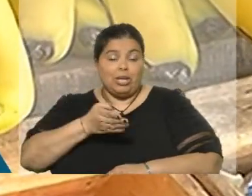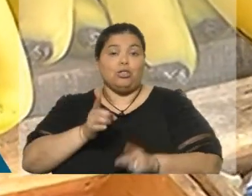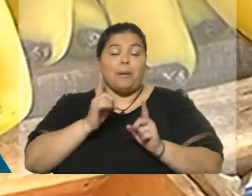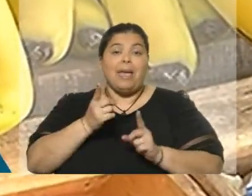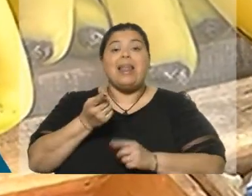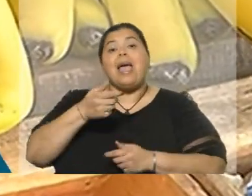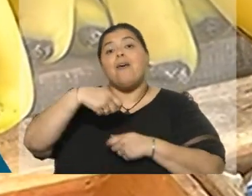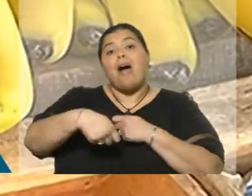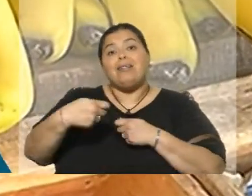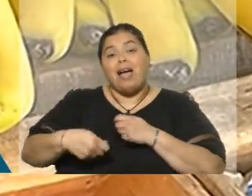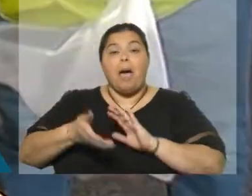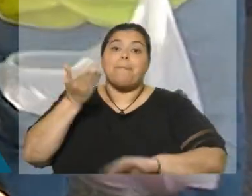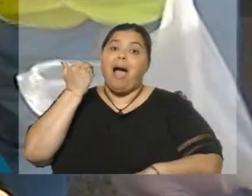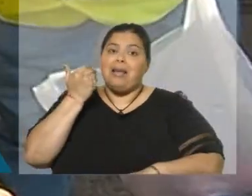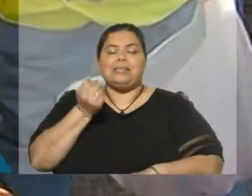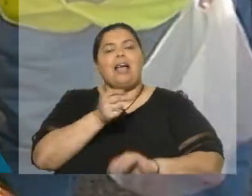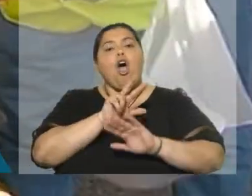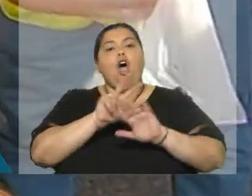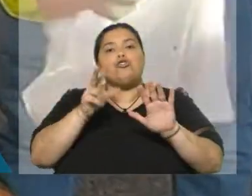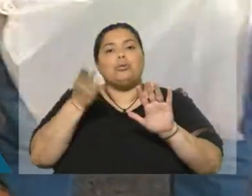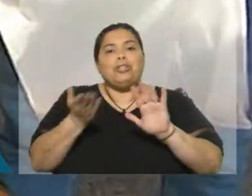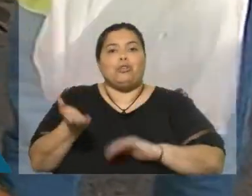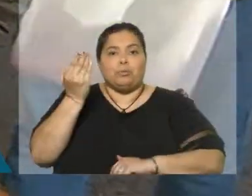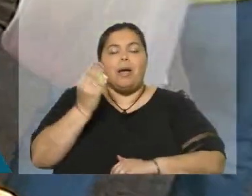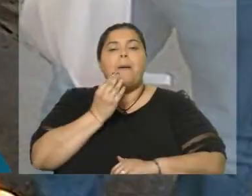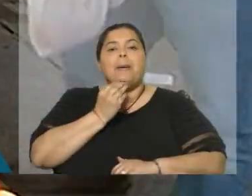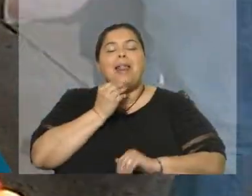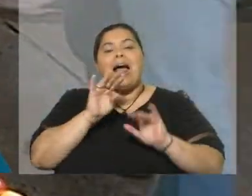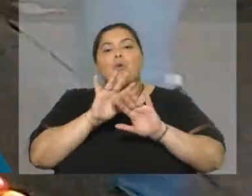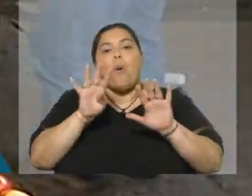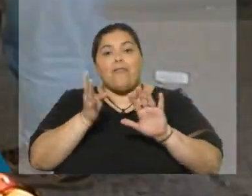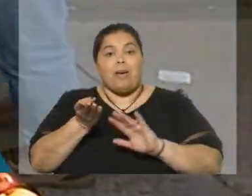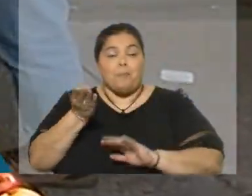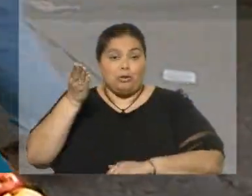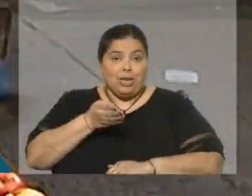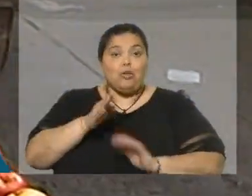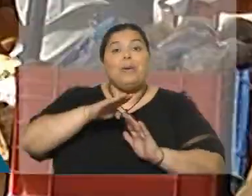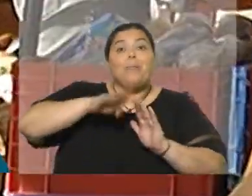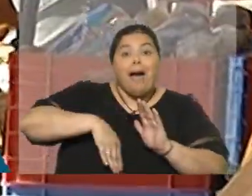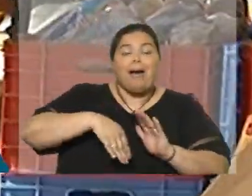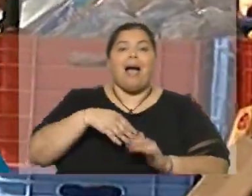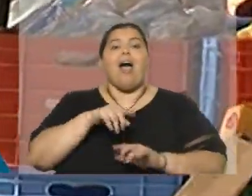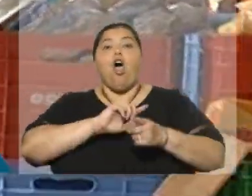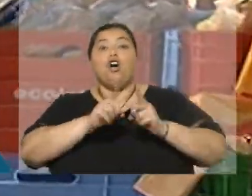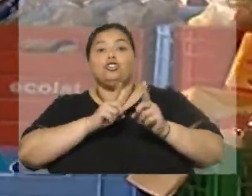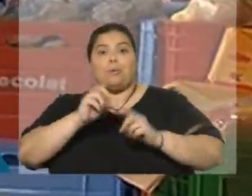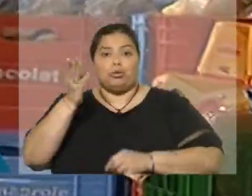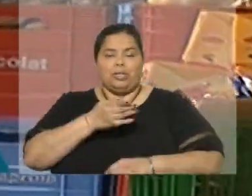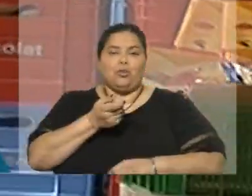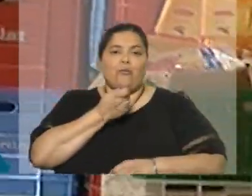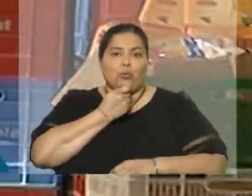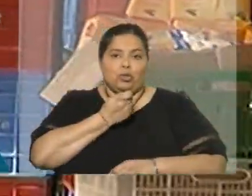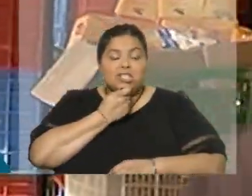de la banana de 8%, 9% en la pera y baja de 11,6% en la frutilla paralelamente